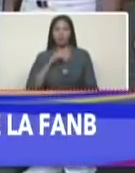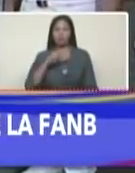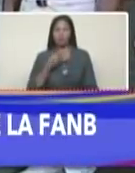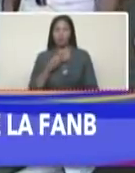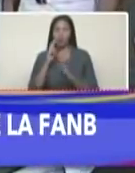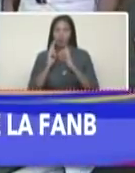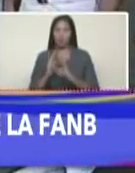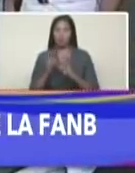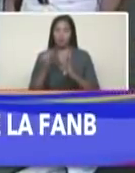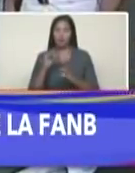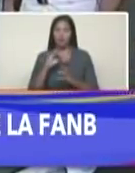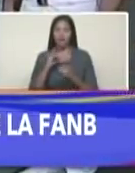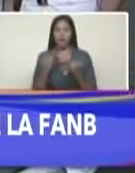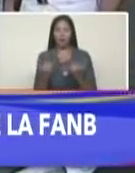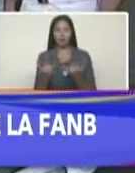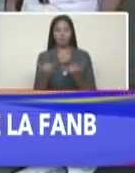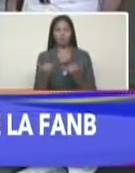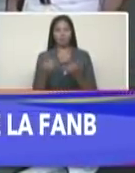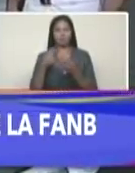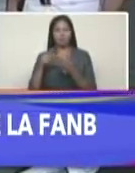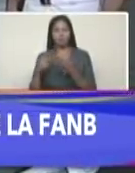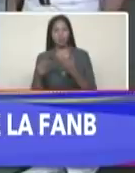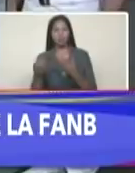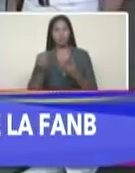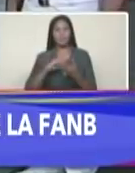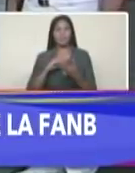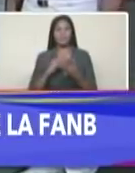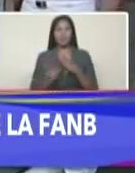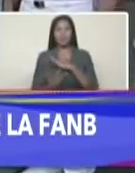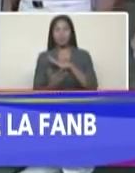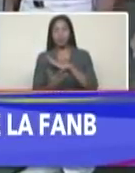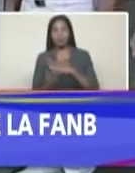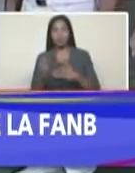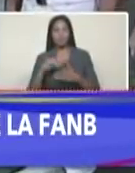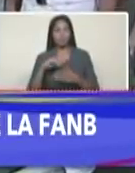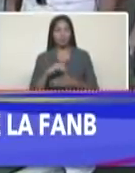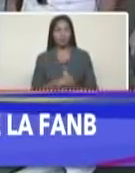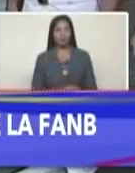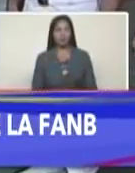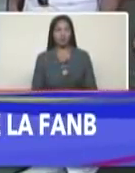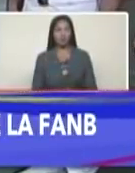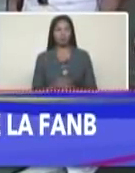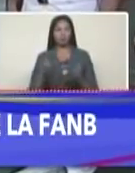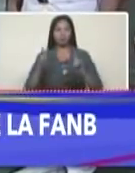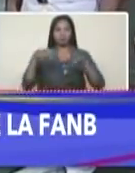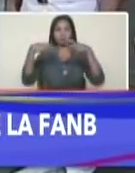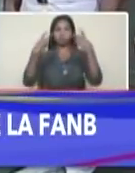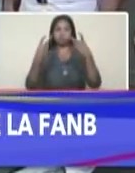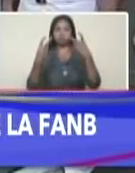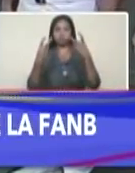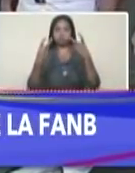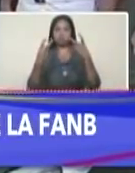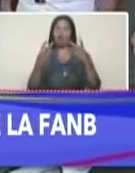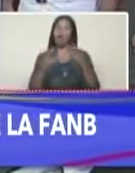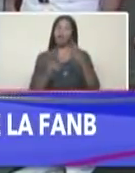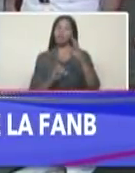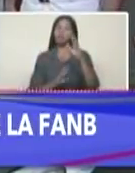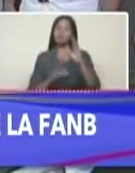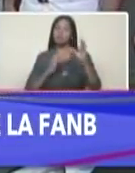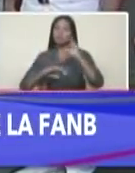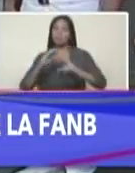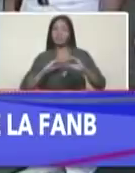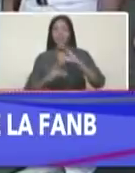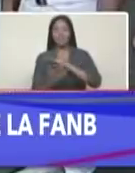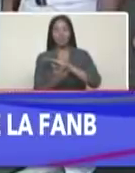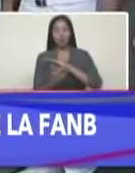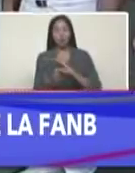resultados ya de las acciones de innovación y de ciencia y tecnología aplicada